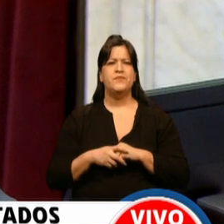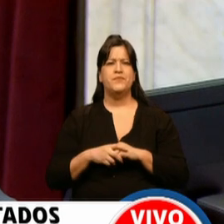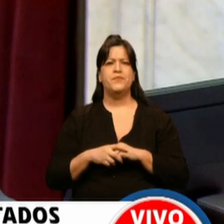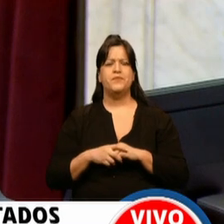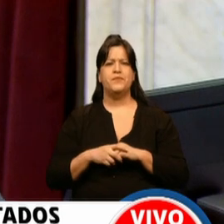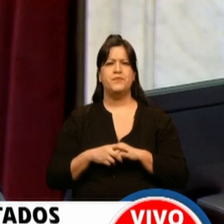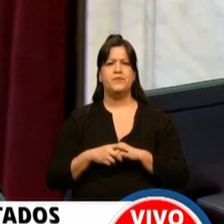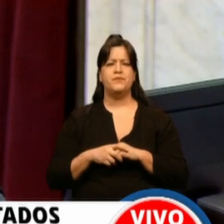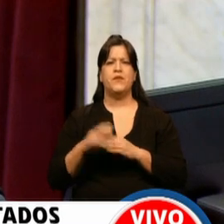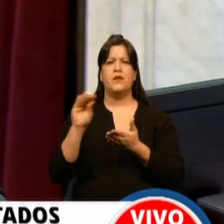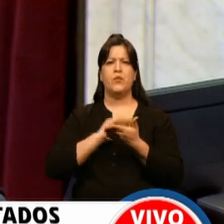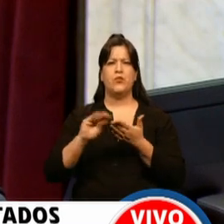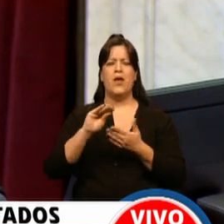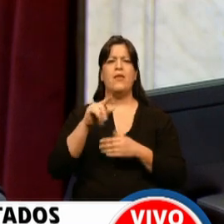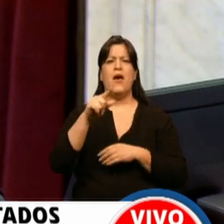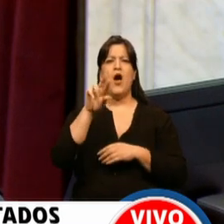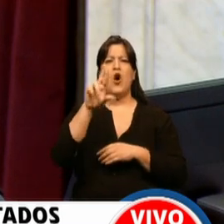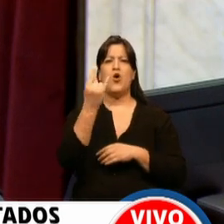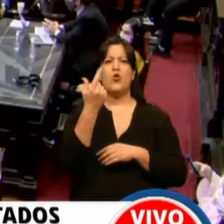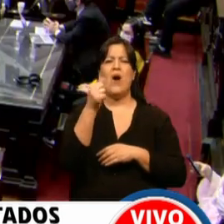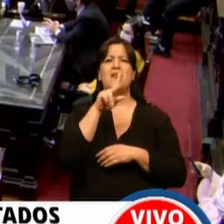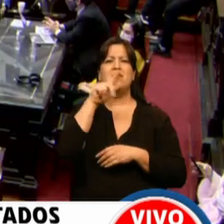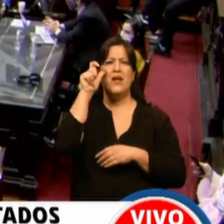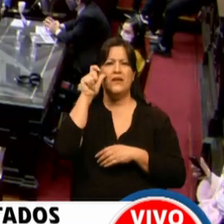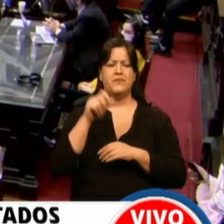votar diputada adriana ruarte